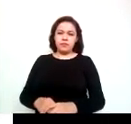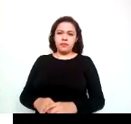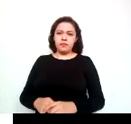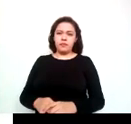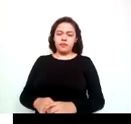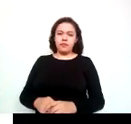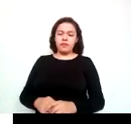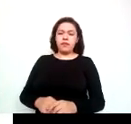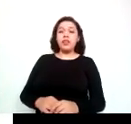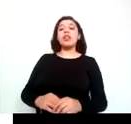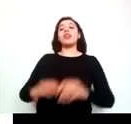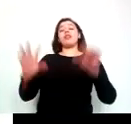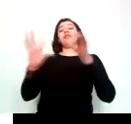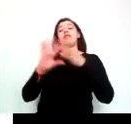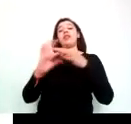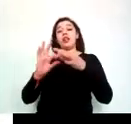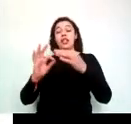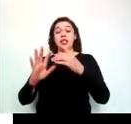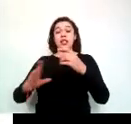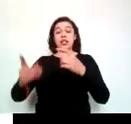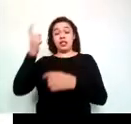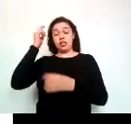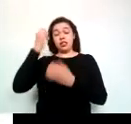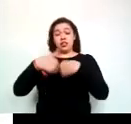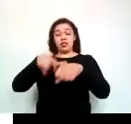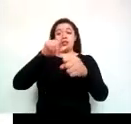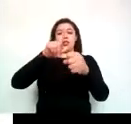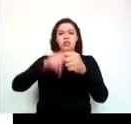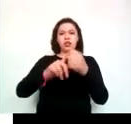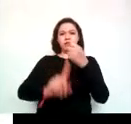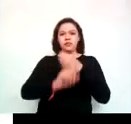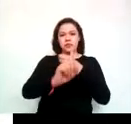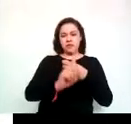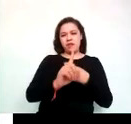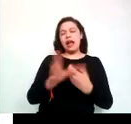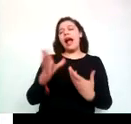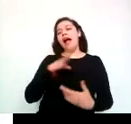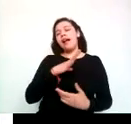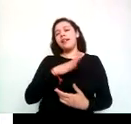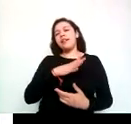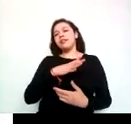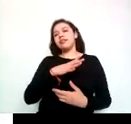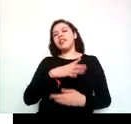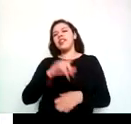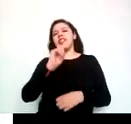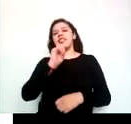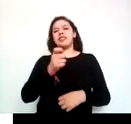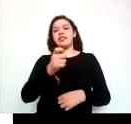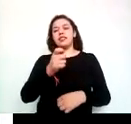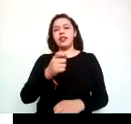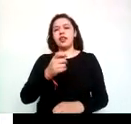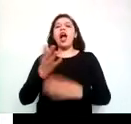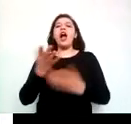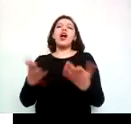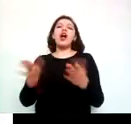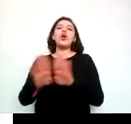Hablando de los factores de riesgo psicosocial, y vamos a entrar ya en materia de hablar un poquito de qué es, a qué se refiere, cómo